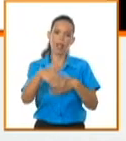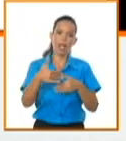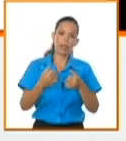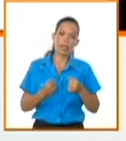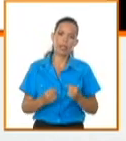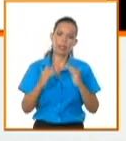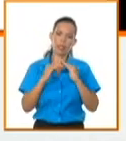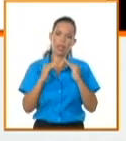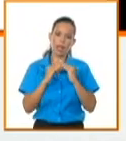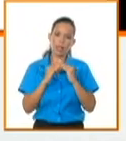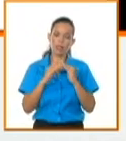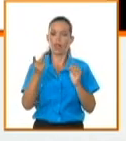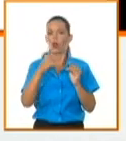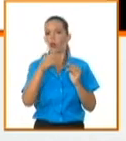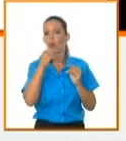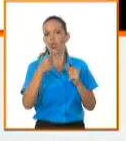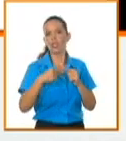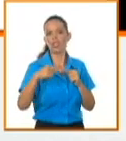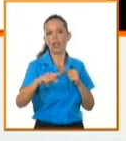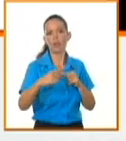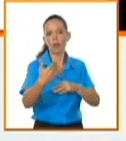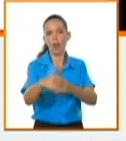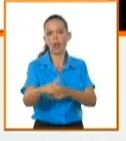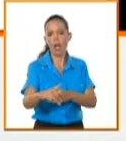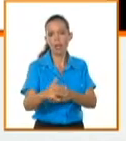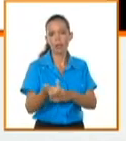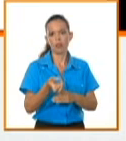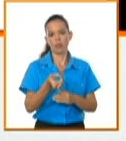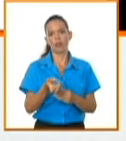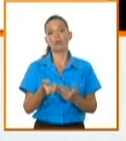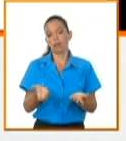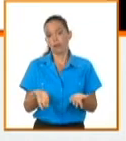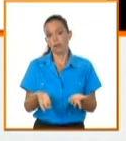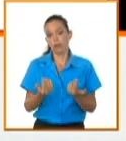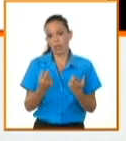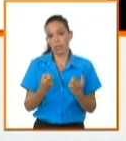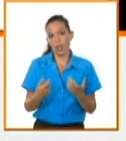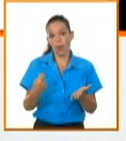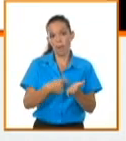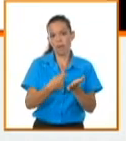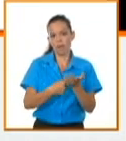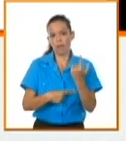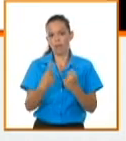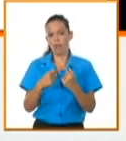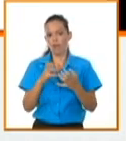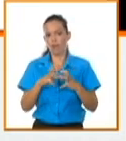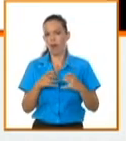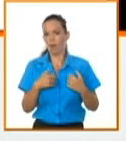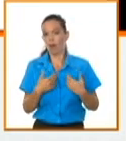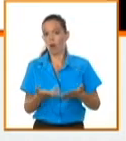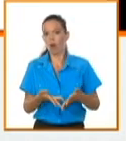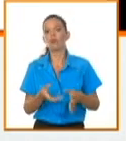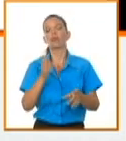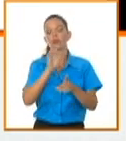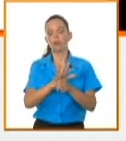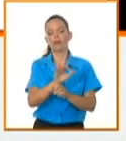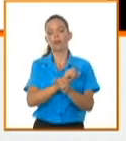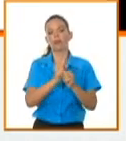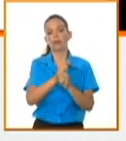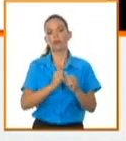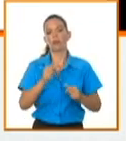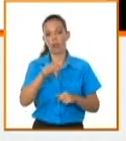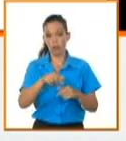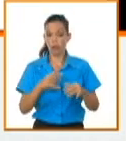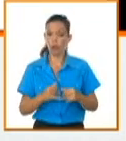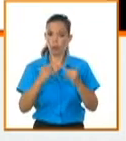tener que recurrir a las instalaciones se prestaban servicio y aquí es importante que nosotros demos este demos información por